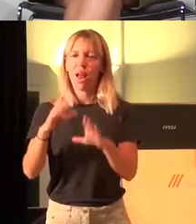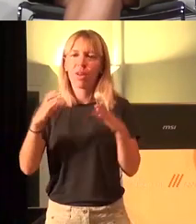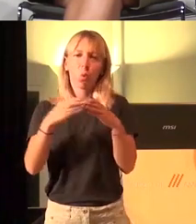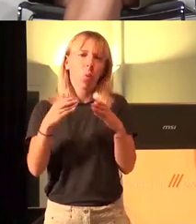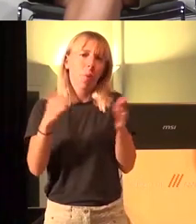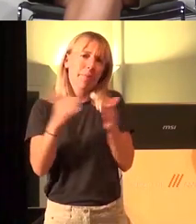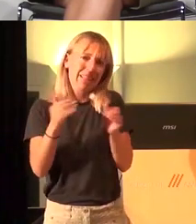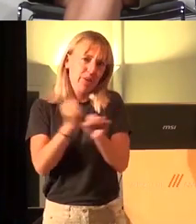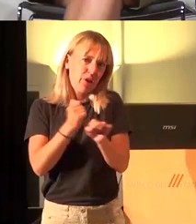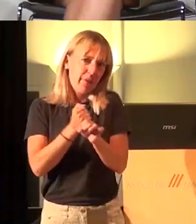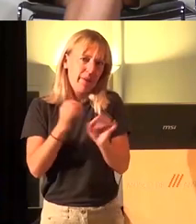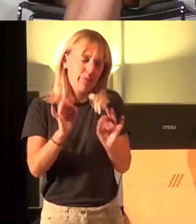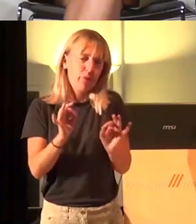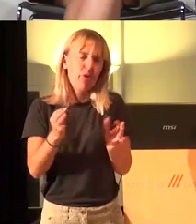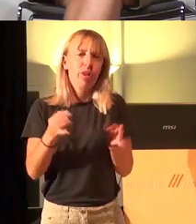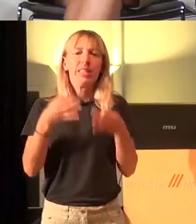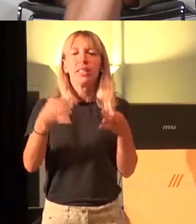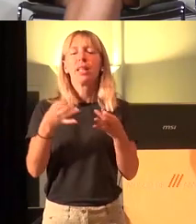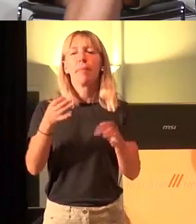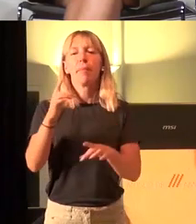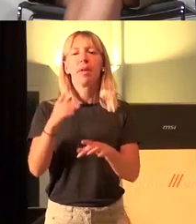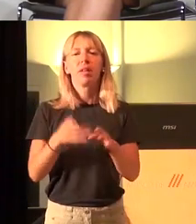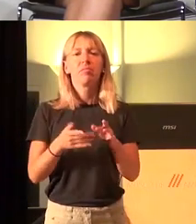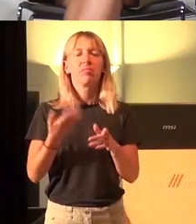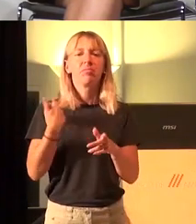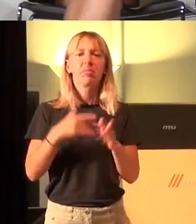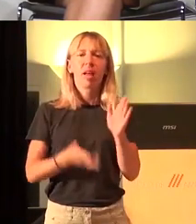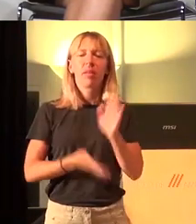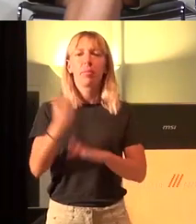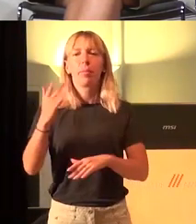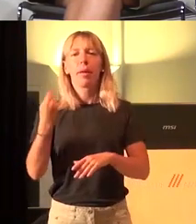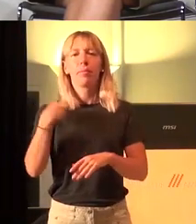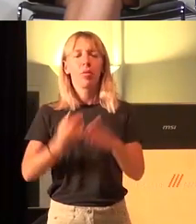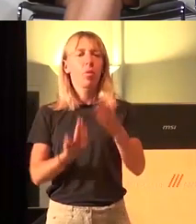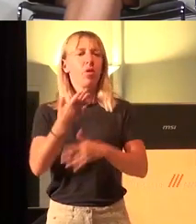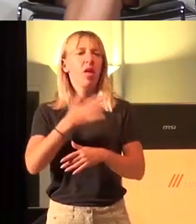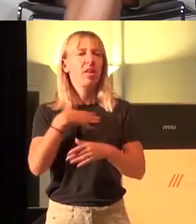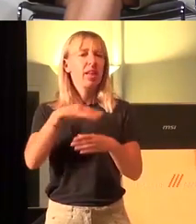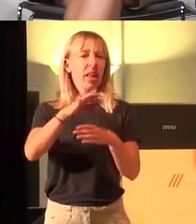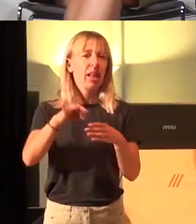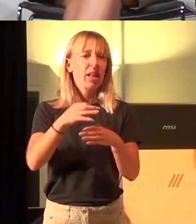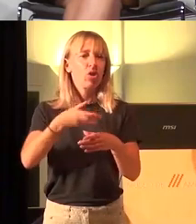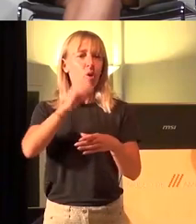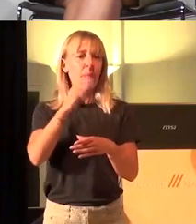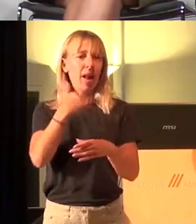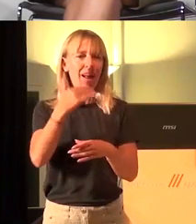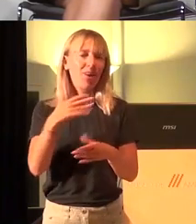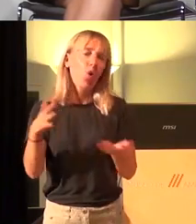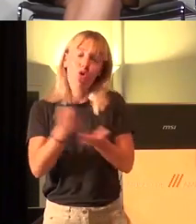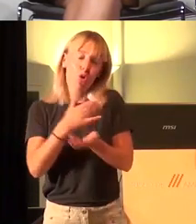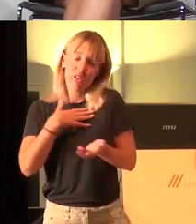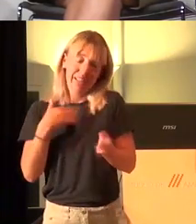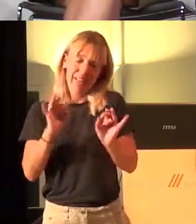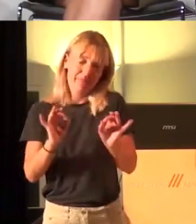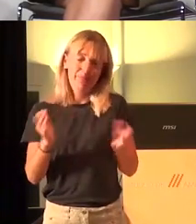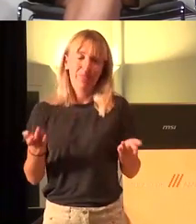grupitos pequeños y siempre pues oye, según sales el mismo día, ¿quién se quiere tomar algo? Y siempre quieren todos. Vamos a